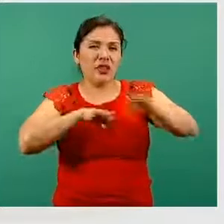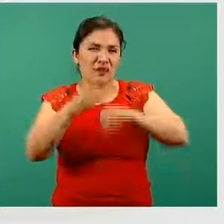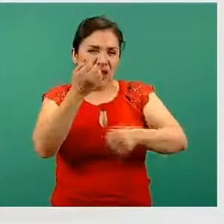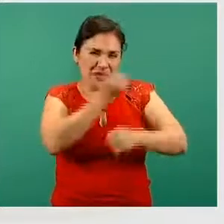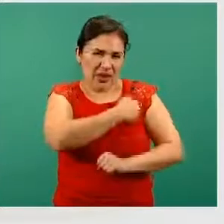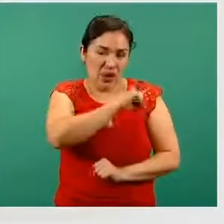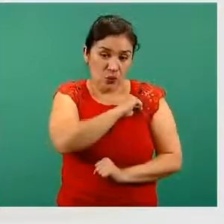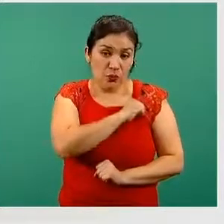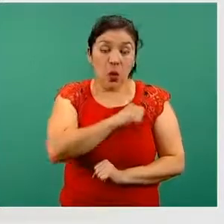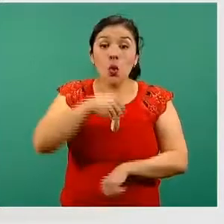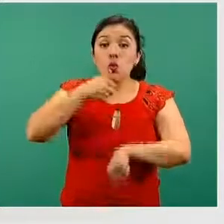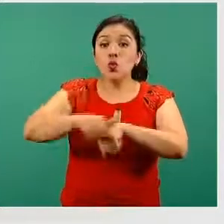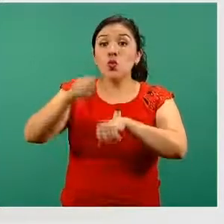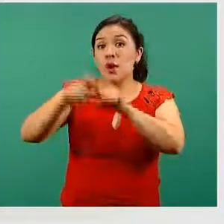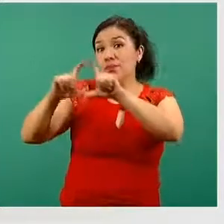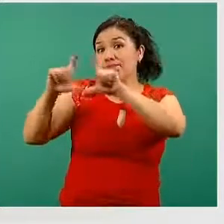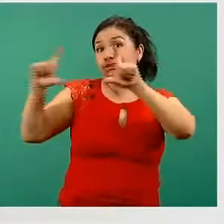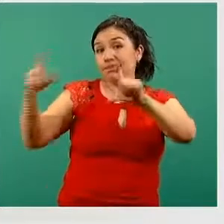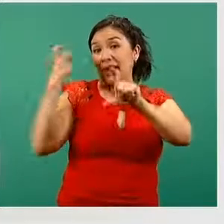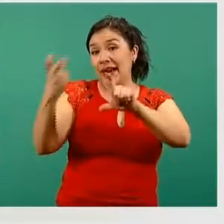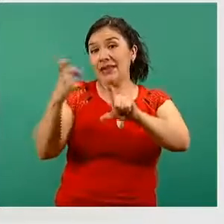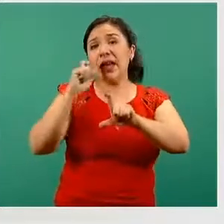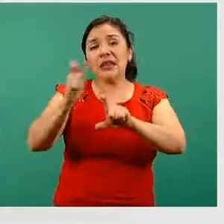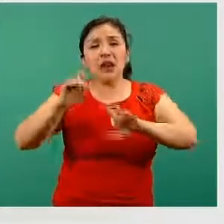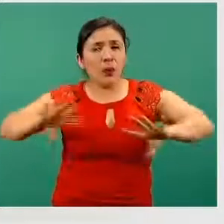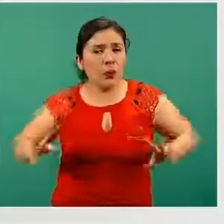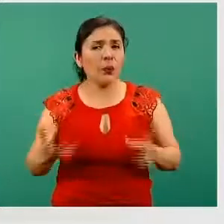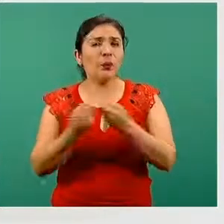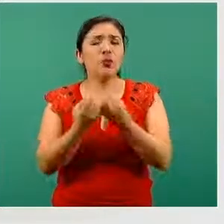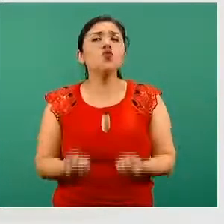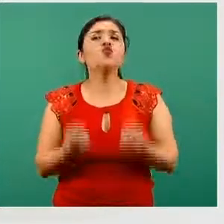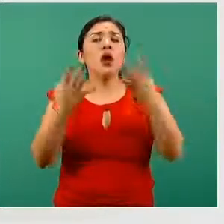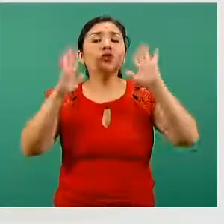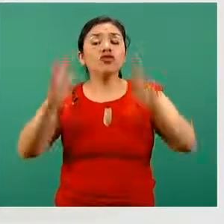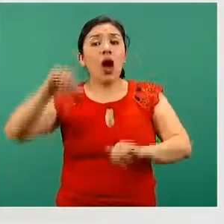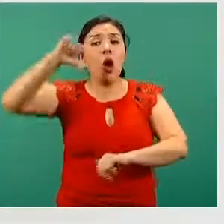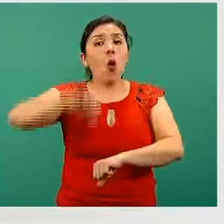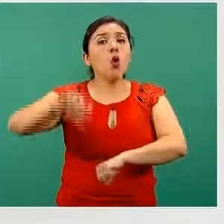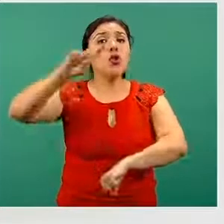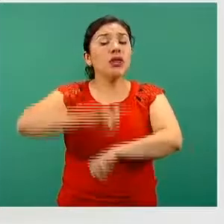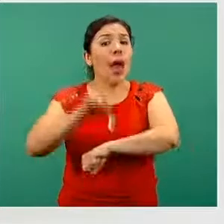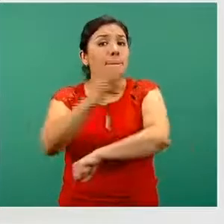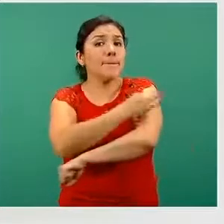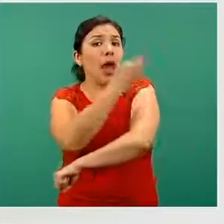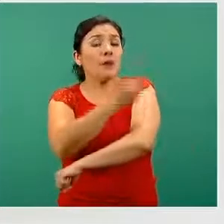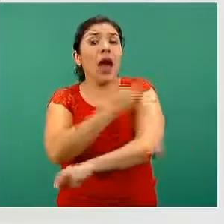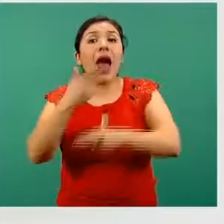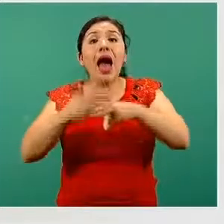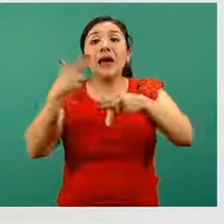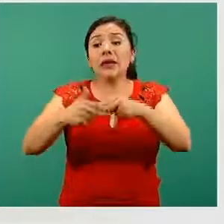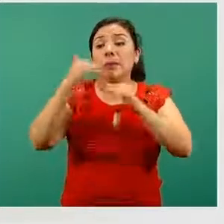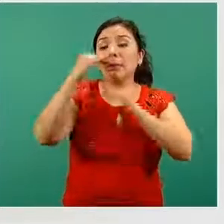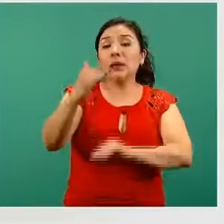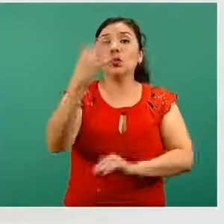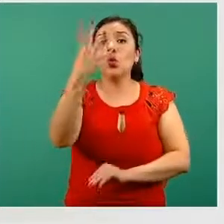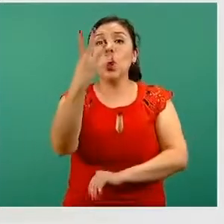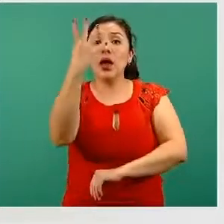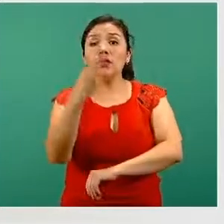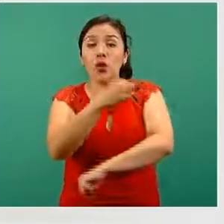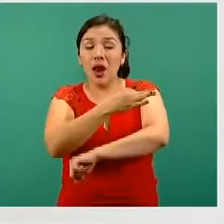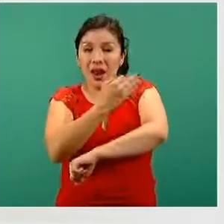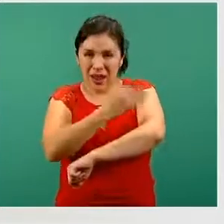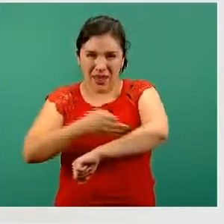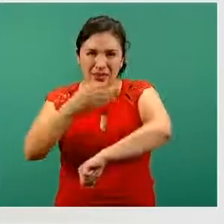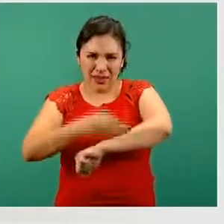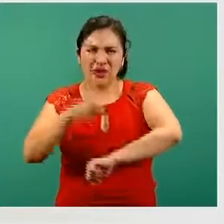que ven ustedes en la parte superior derecha son las dosis que se aplicaron el día de hoy hasta el corte de las 4 de la tarde. Como